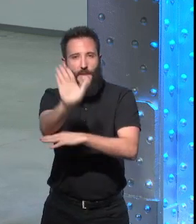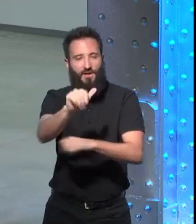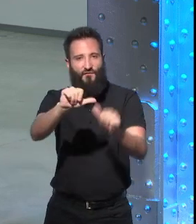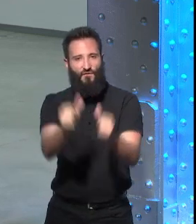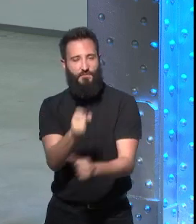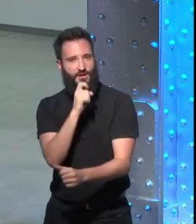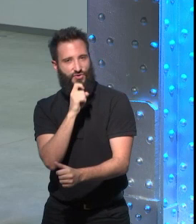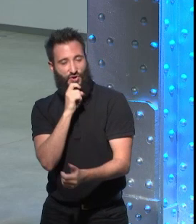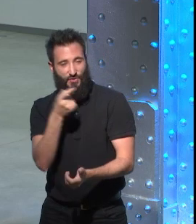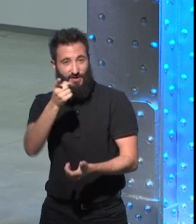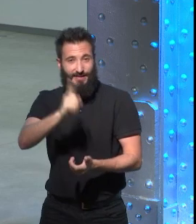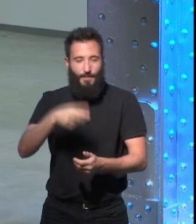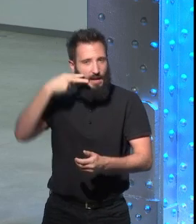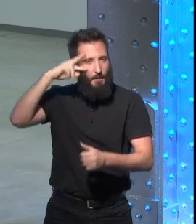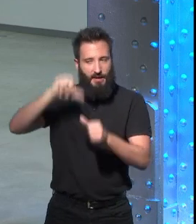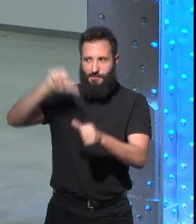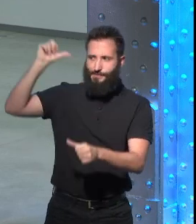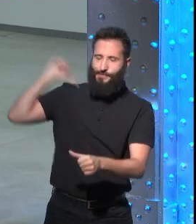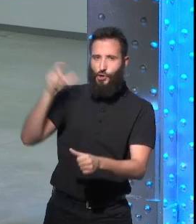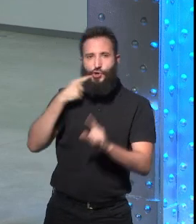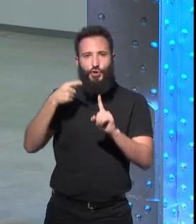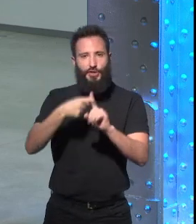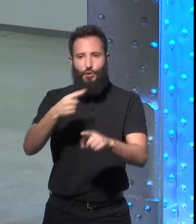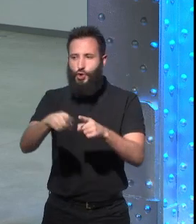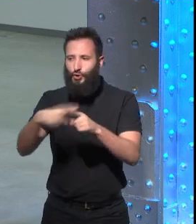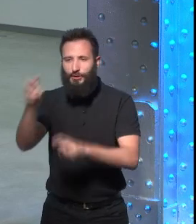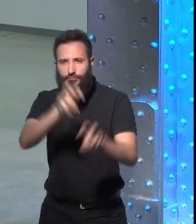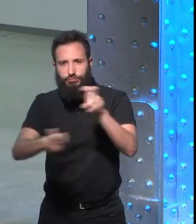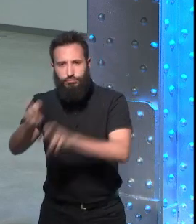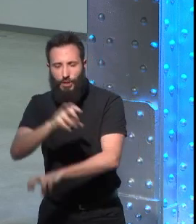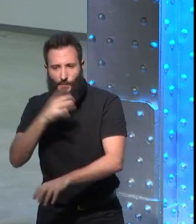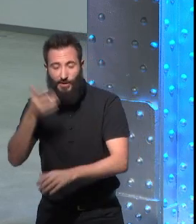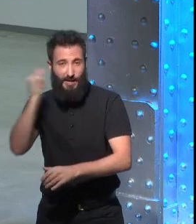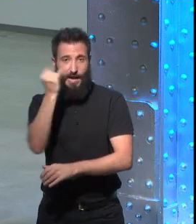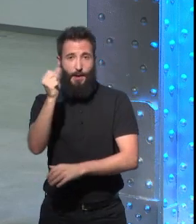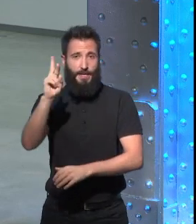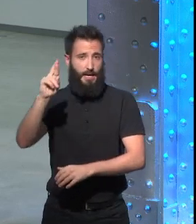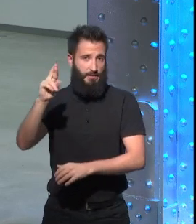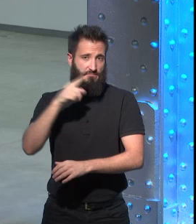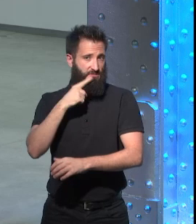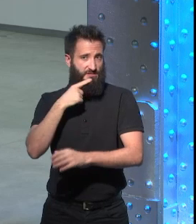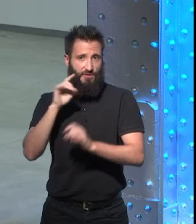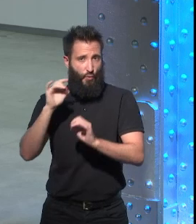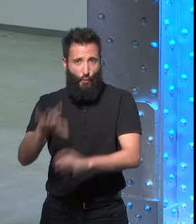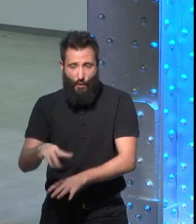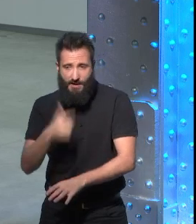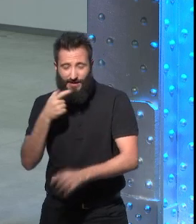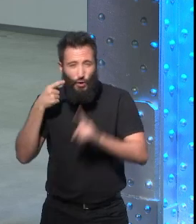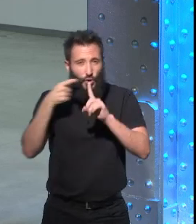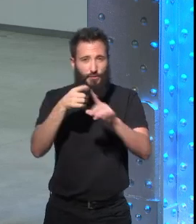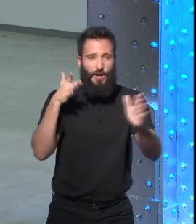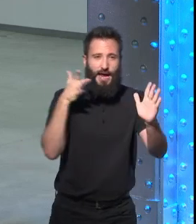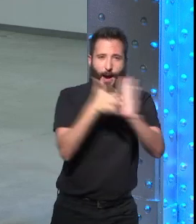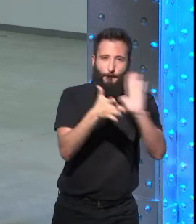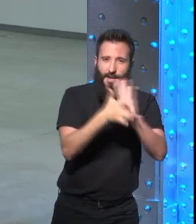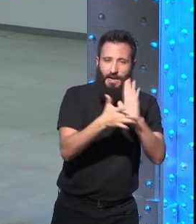que llevamos acumulada, cómo buscar esos elementos que no sean categóricos, como os ha dicho Javier, y explicar cómo afecta